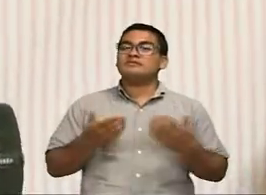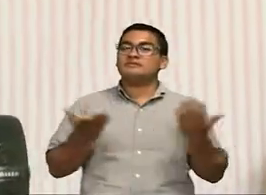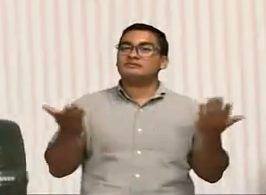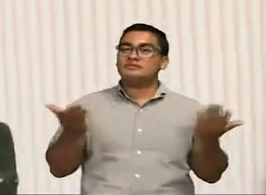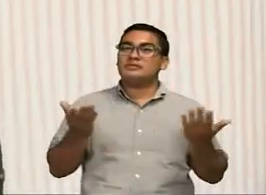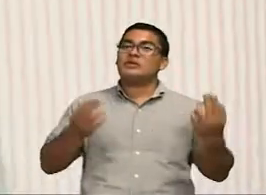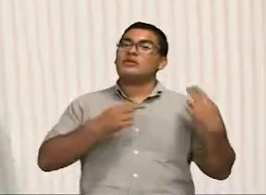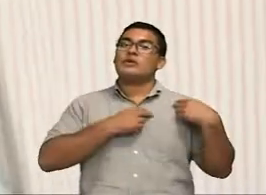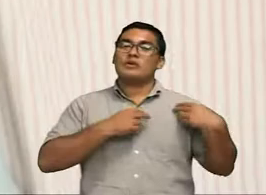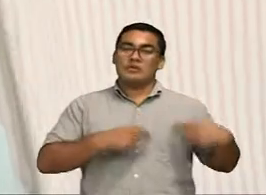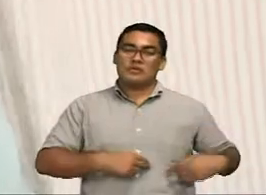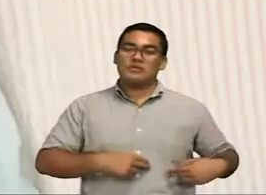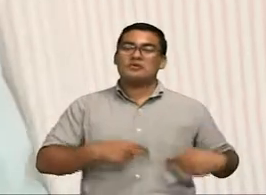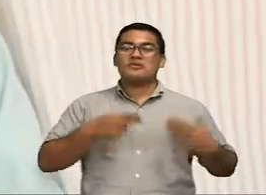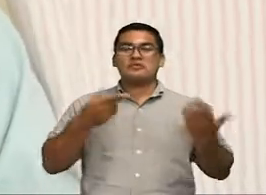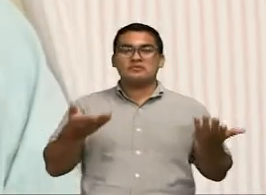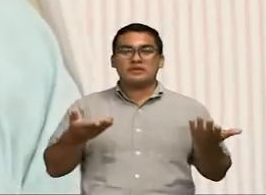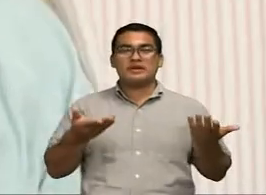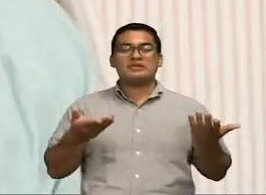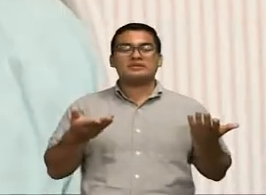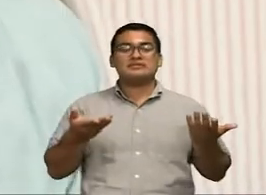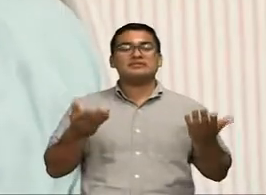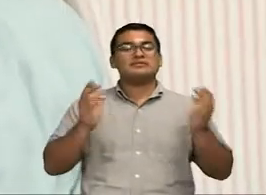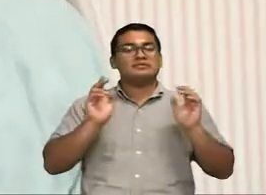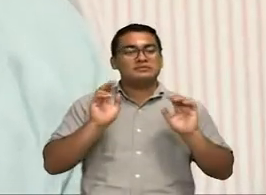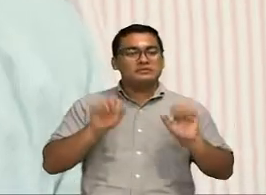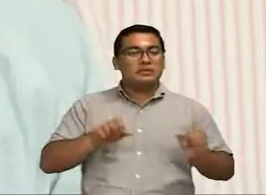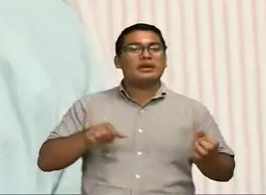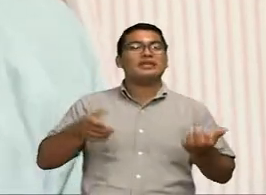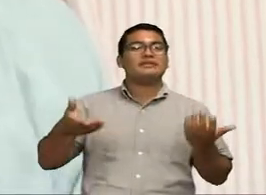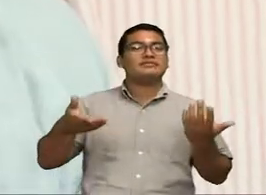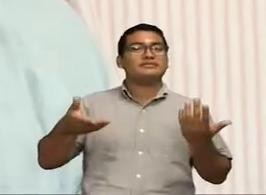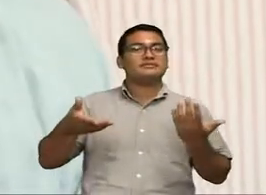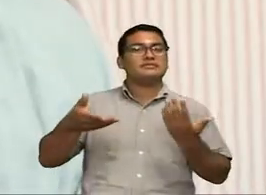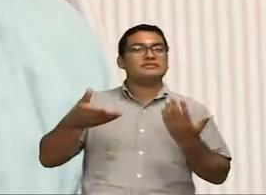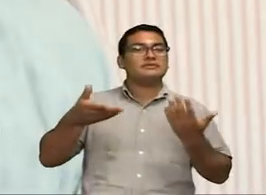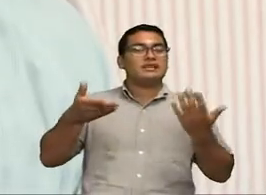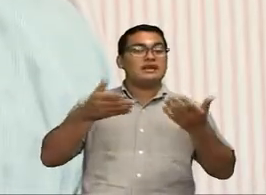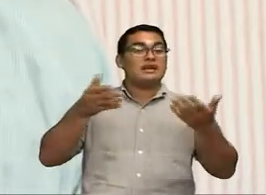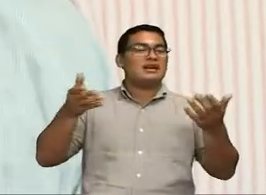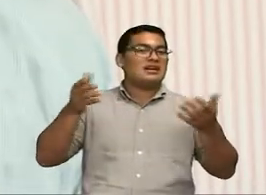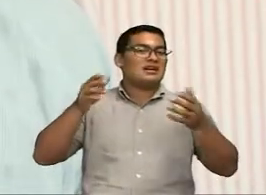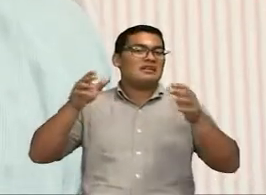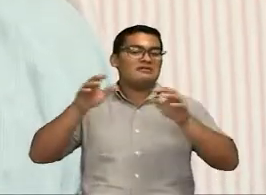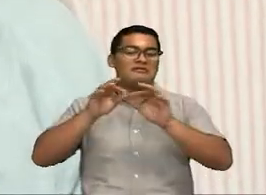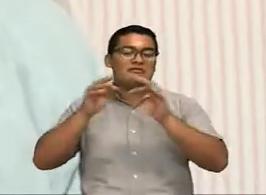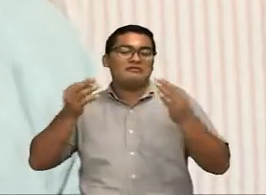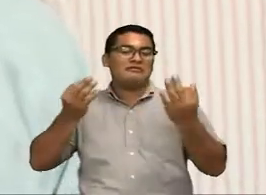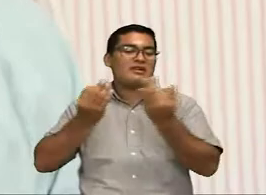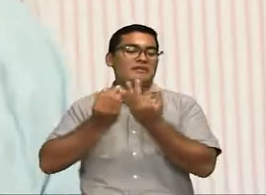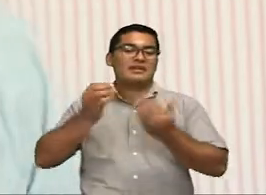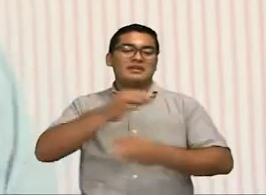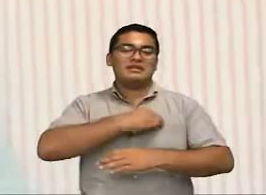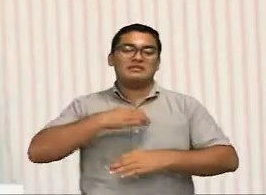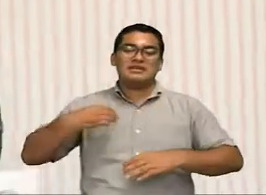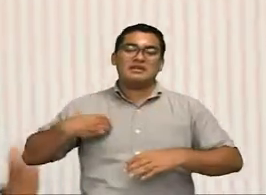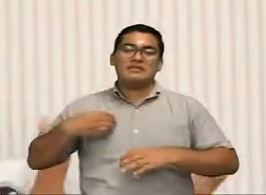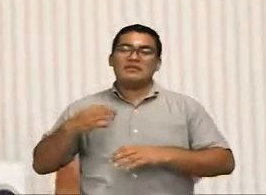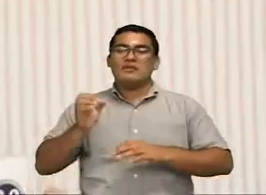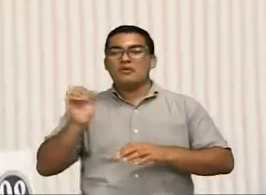más humanizada y que involucre también tanto a su compañero o a algún miembro de la familia. Estamos con la